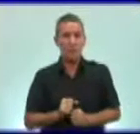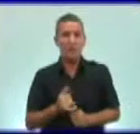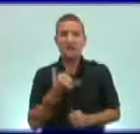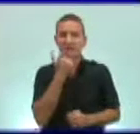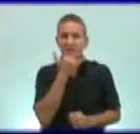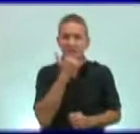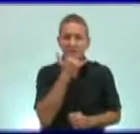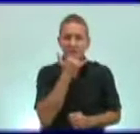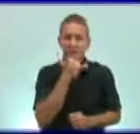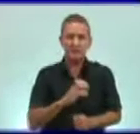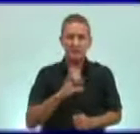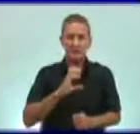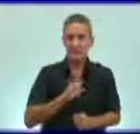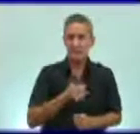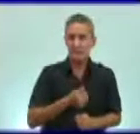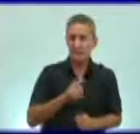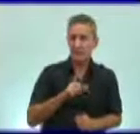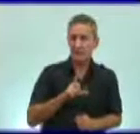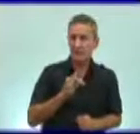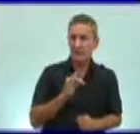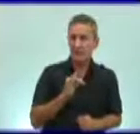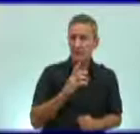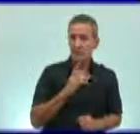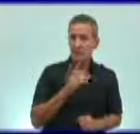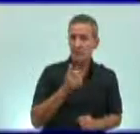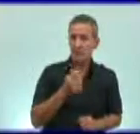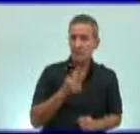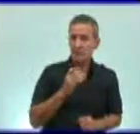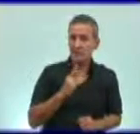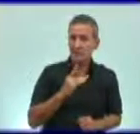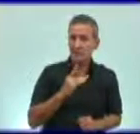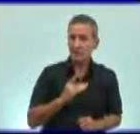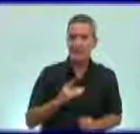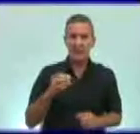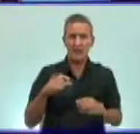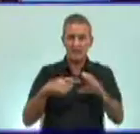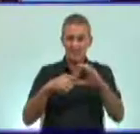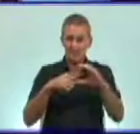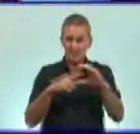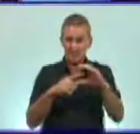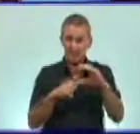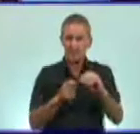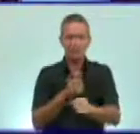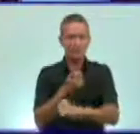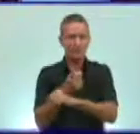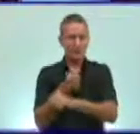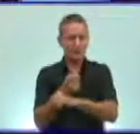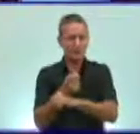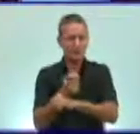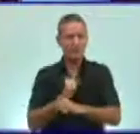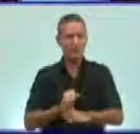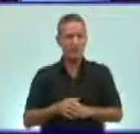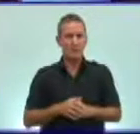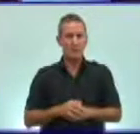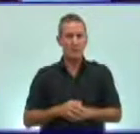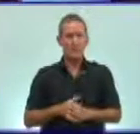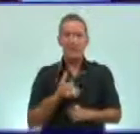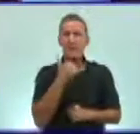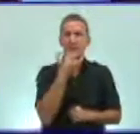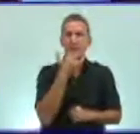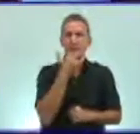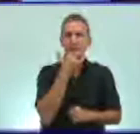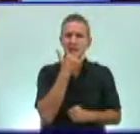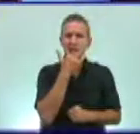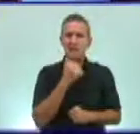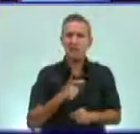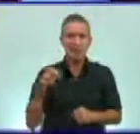calidad del conocimiento que se imparte. Es un error de fatalismo que sencillamente los revolucionarios tienen que